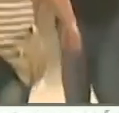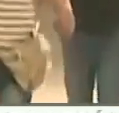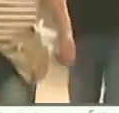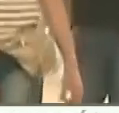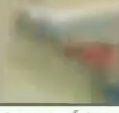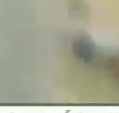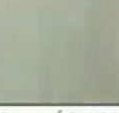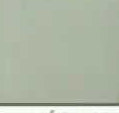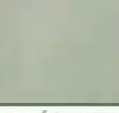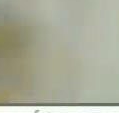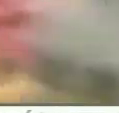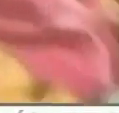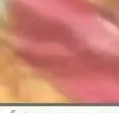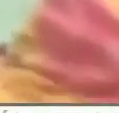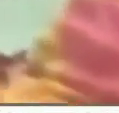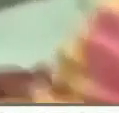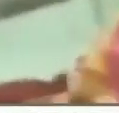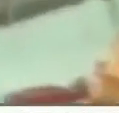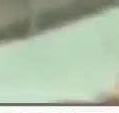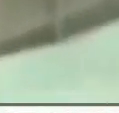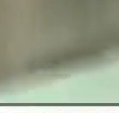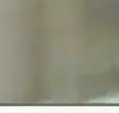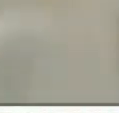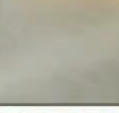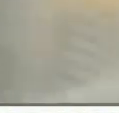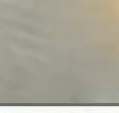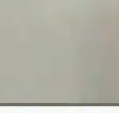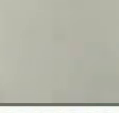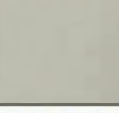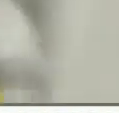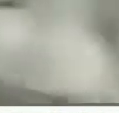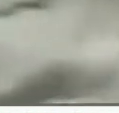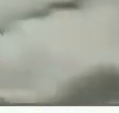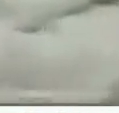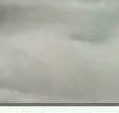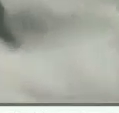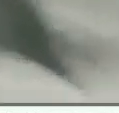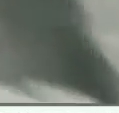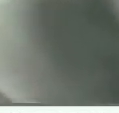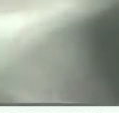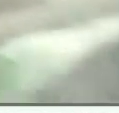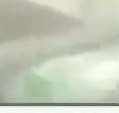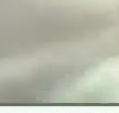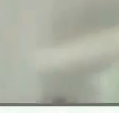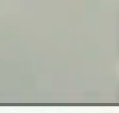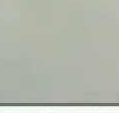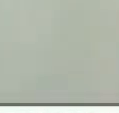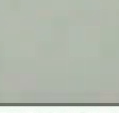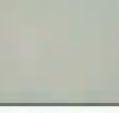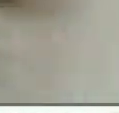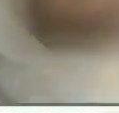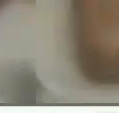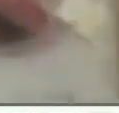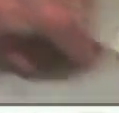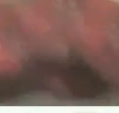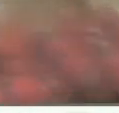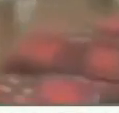del Ministerio de Salud, se registraron 9.149, llegando a un total de